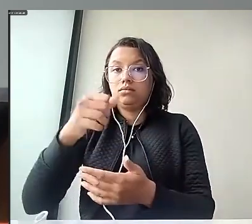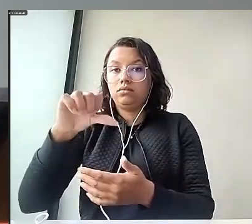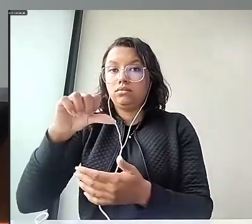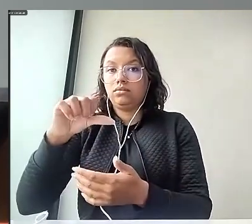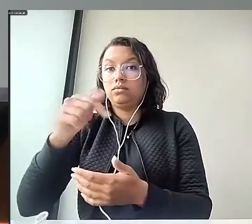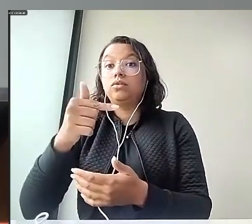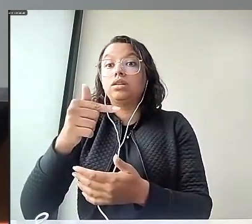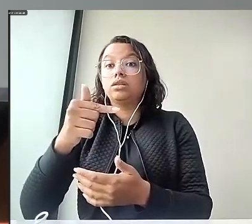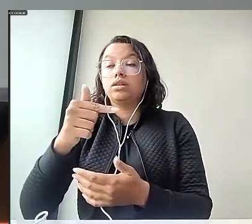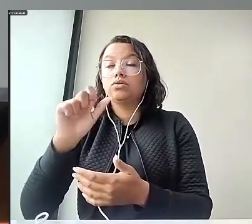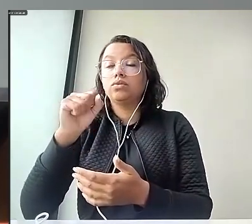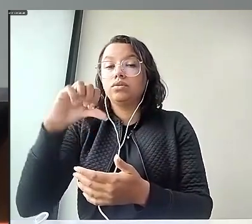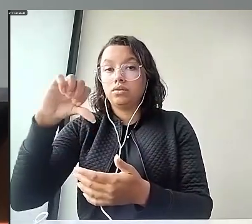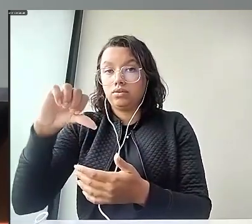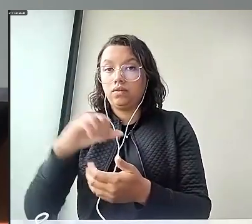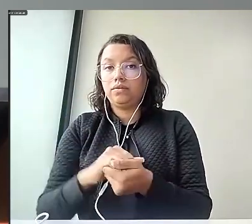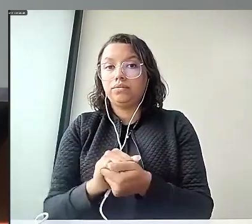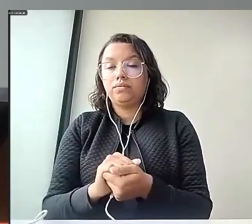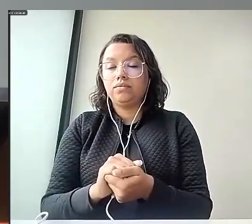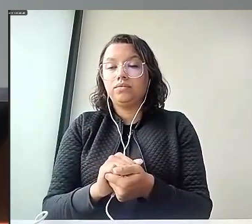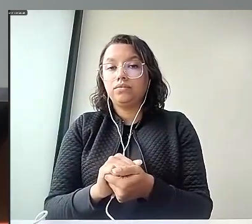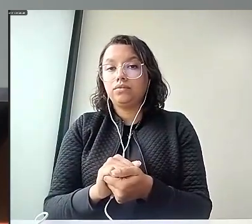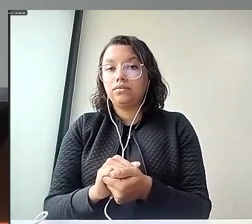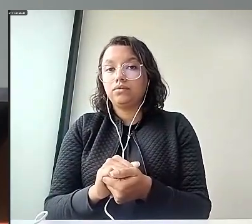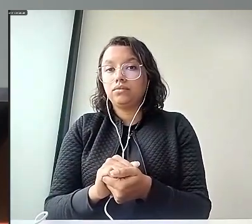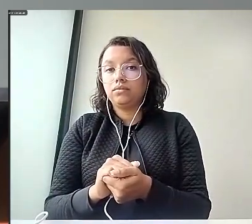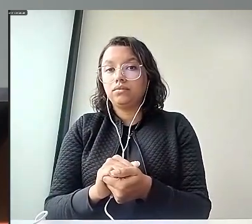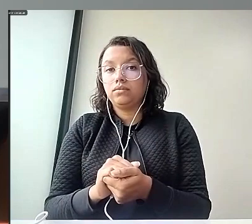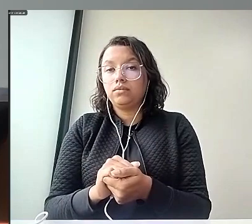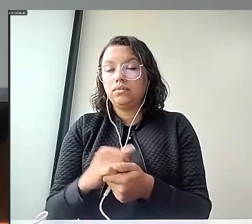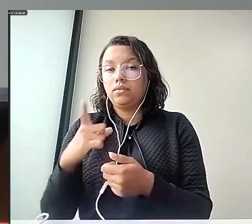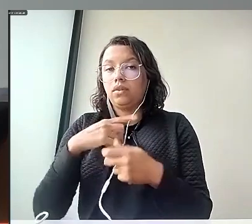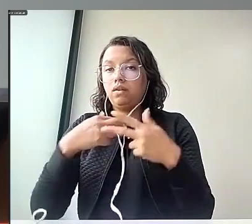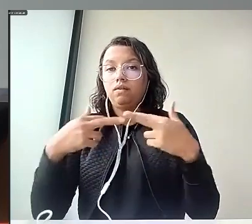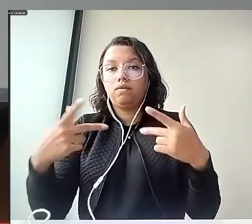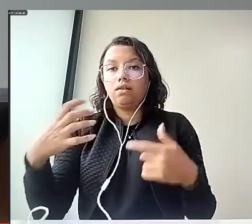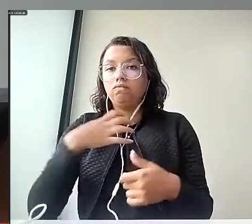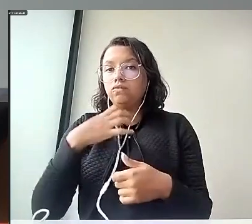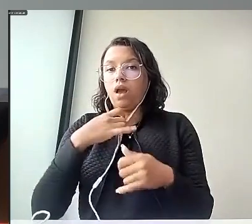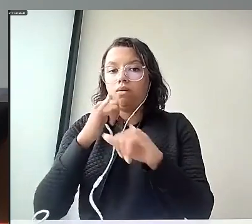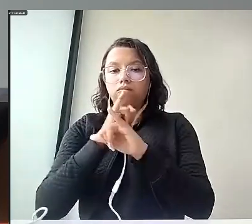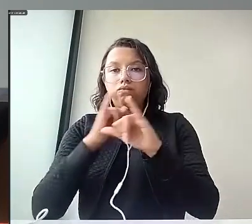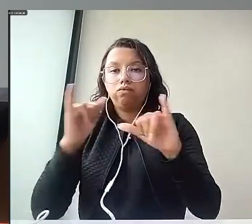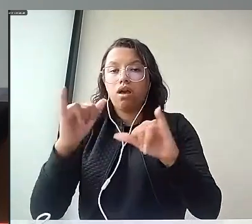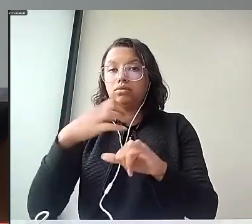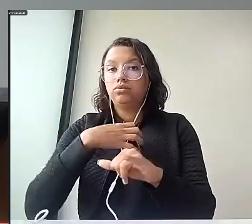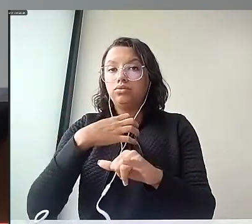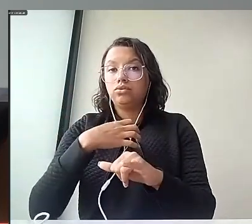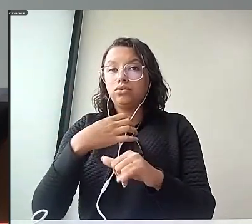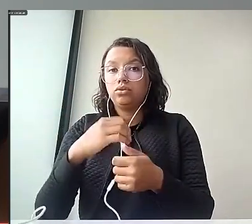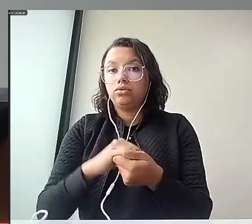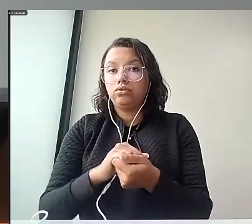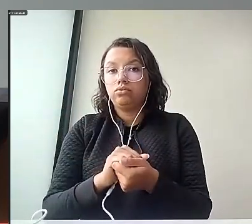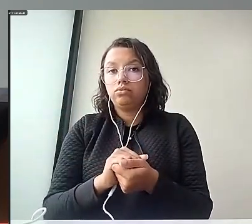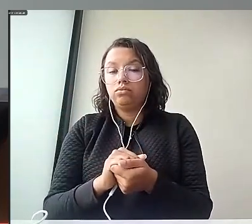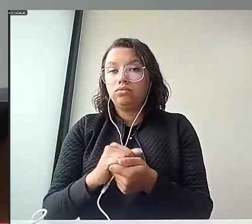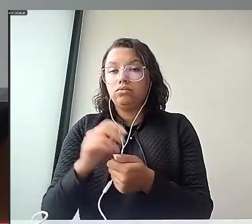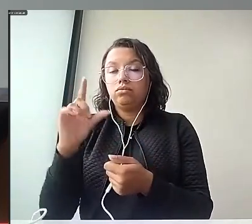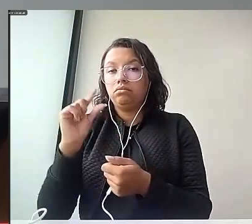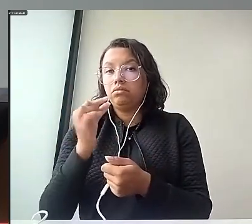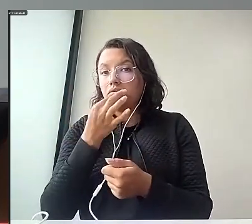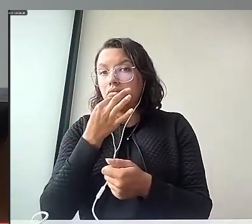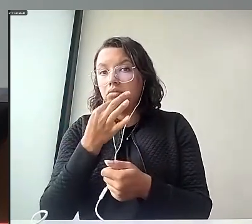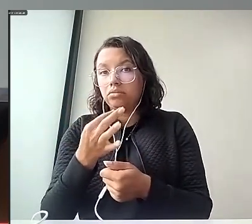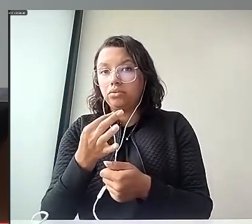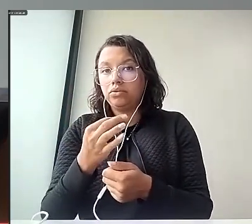1789. Sin duda, había varias formas de expresarlos de manera más o menos optimista, más o